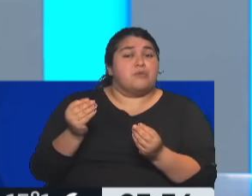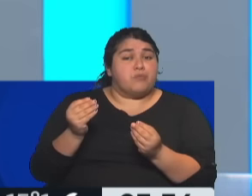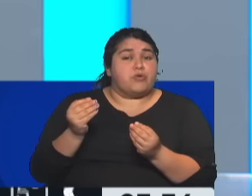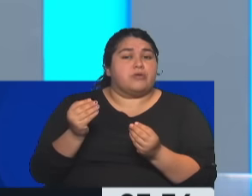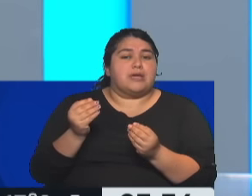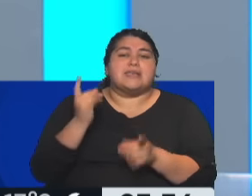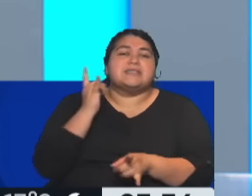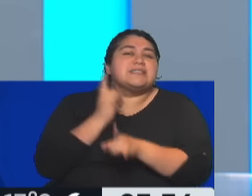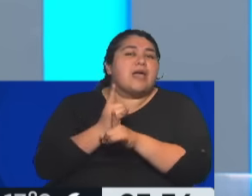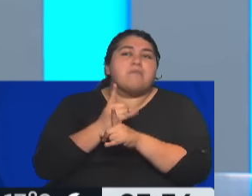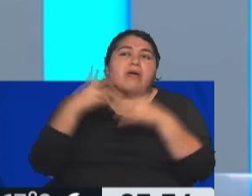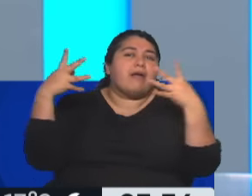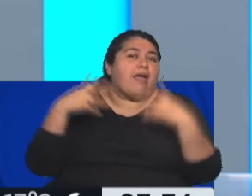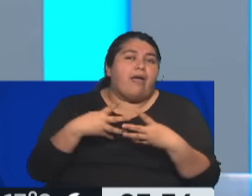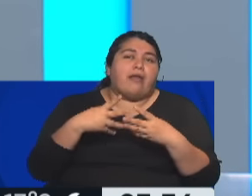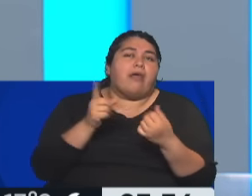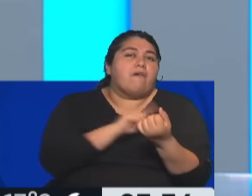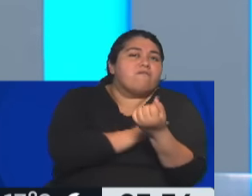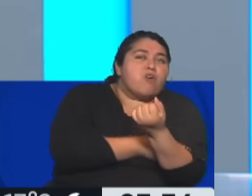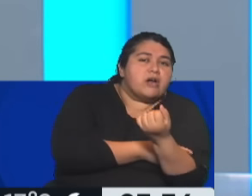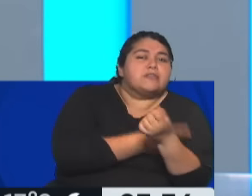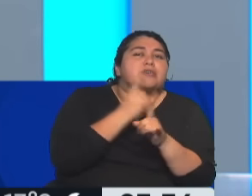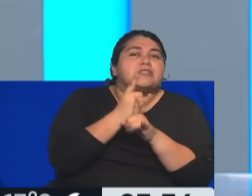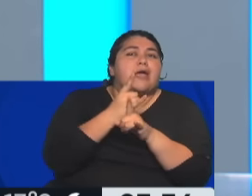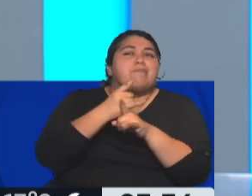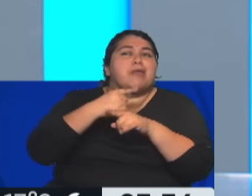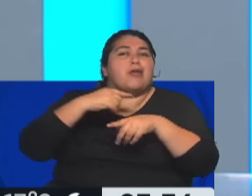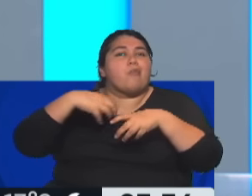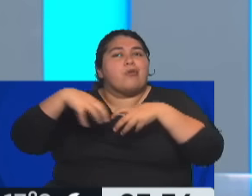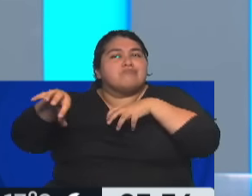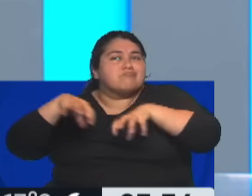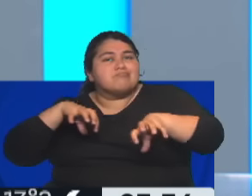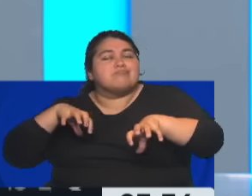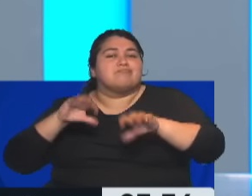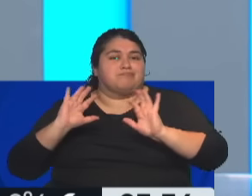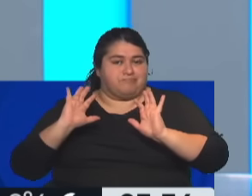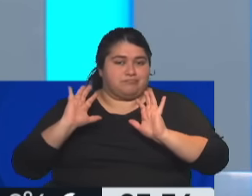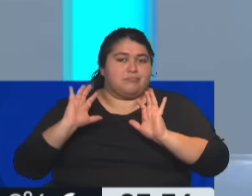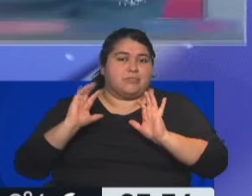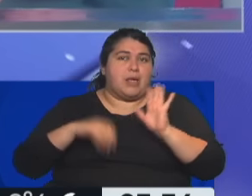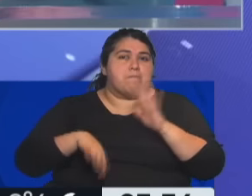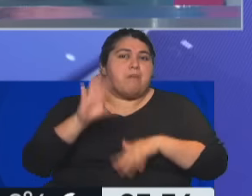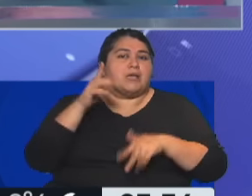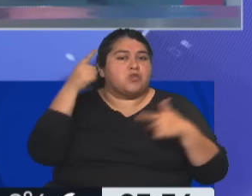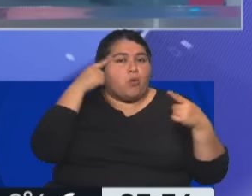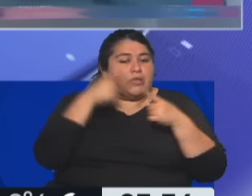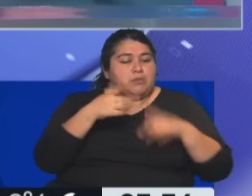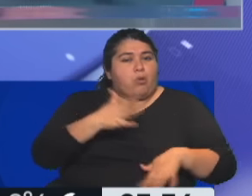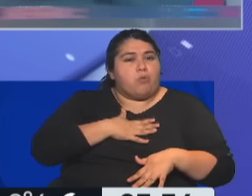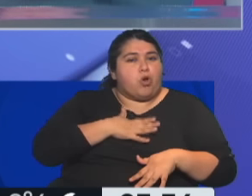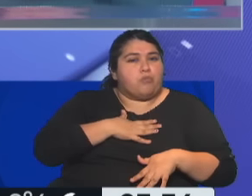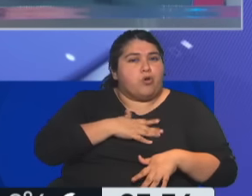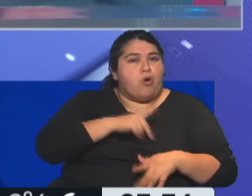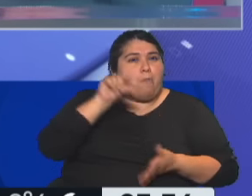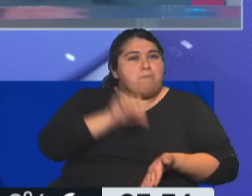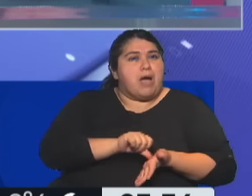toda potencia tiene una lectura del orden internacional en el que priman sus intereses nacionales, y